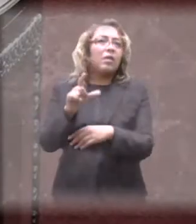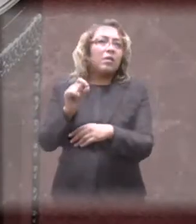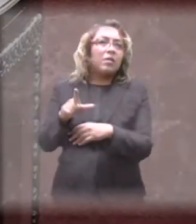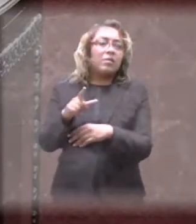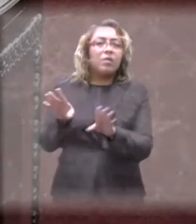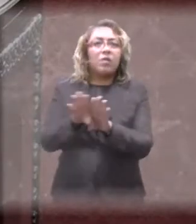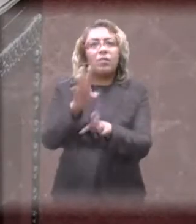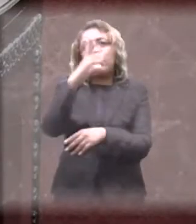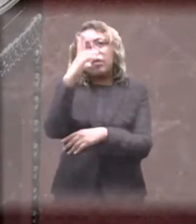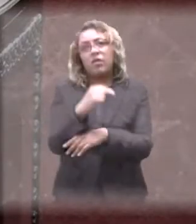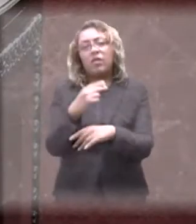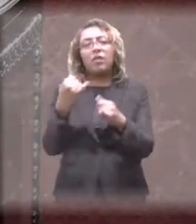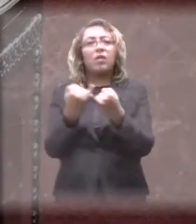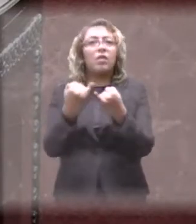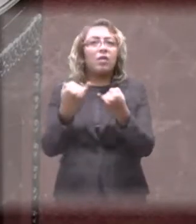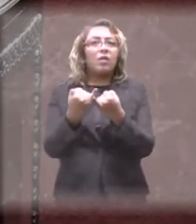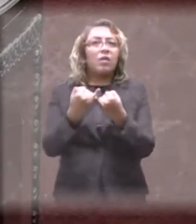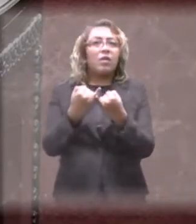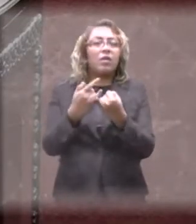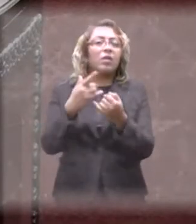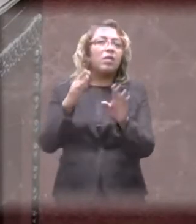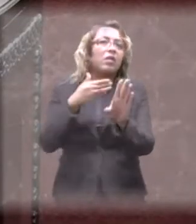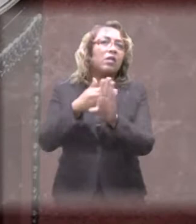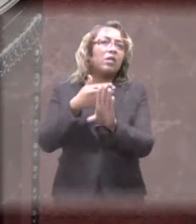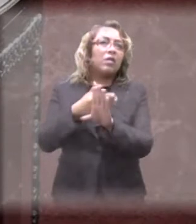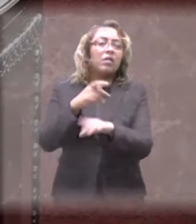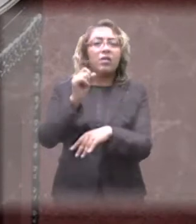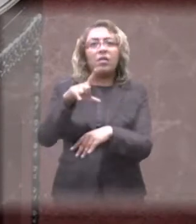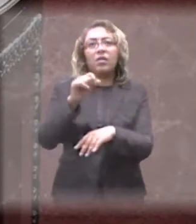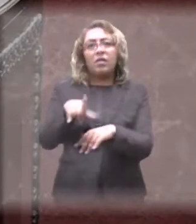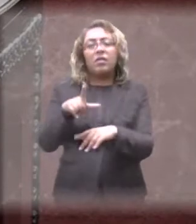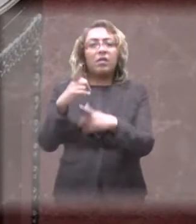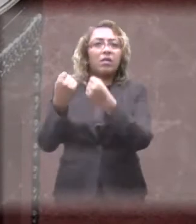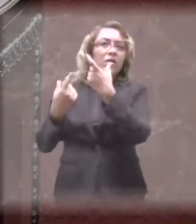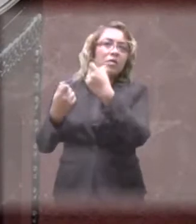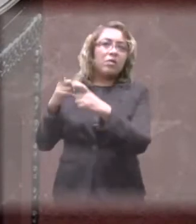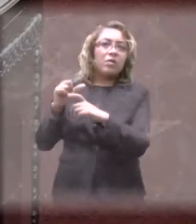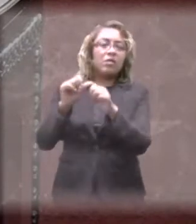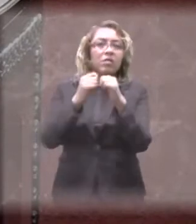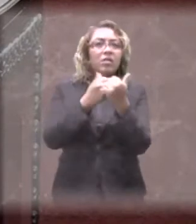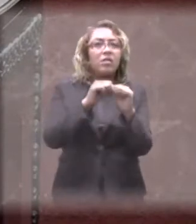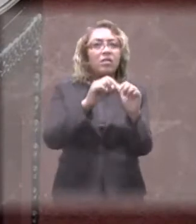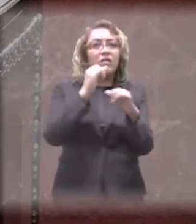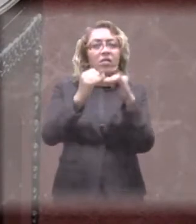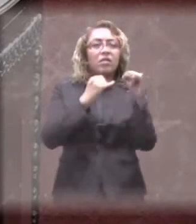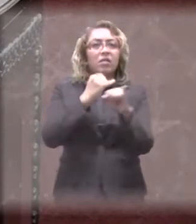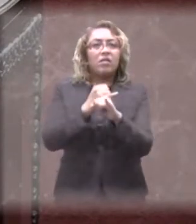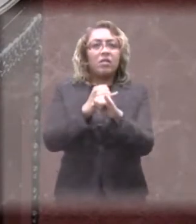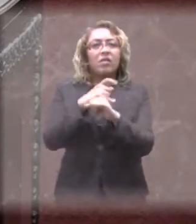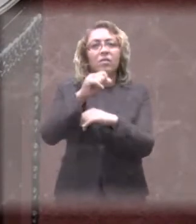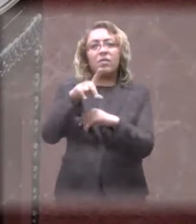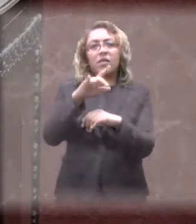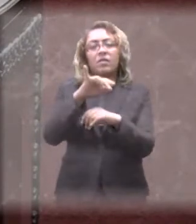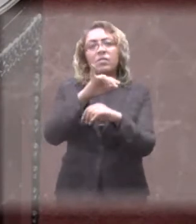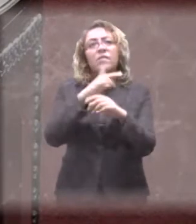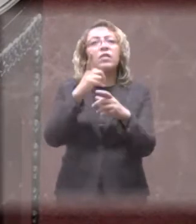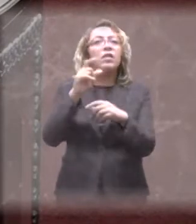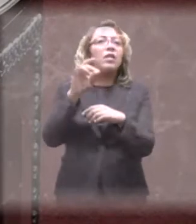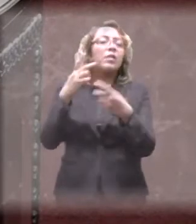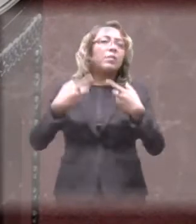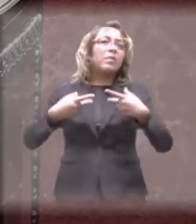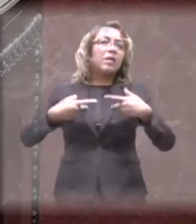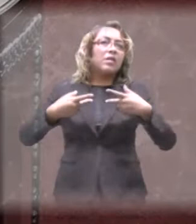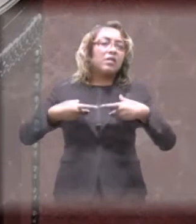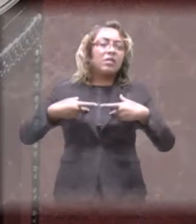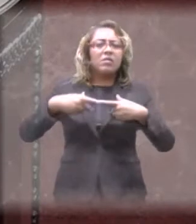con su negativa, también estamos contraviniendo lo señalado por organismos internacionales, resultado de investigaciones efectuadas por expertos en la